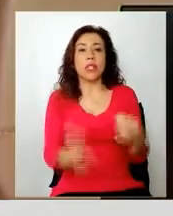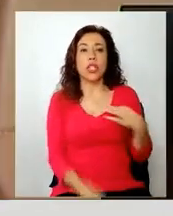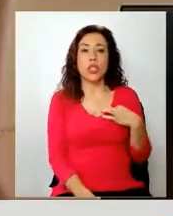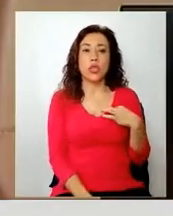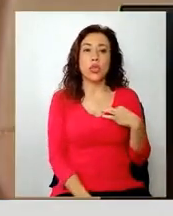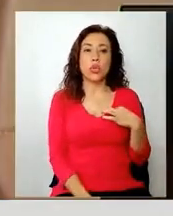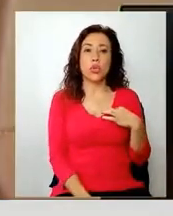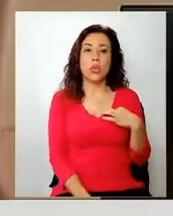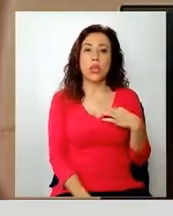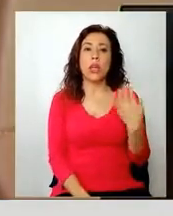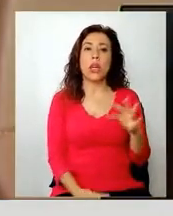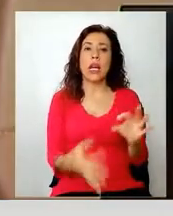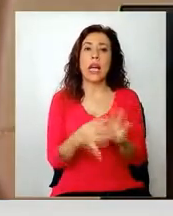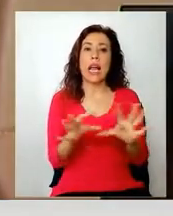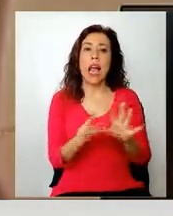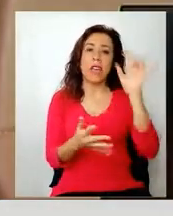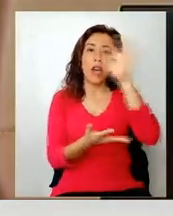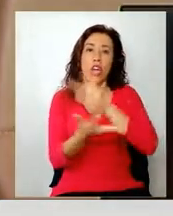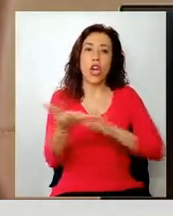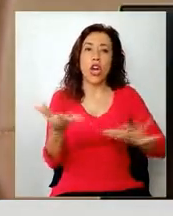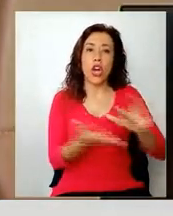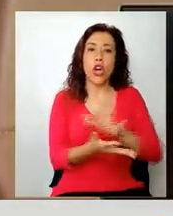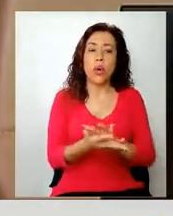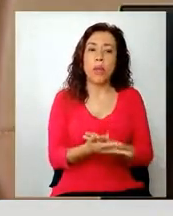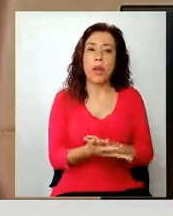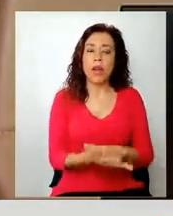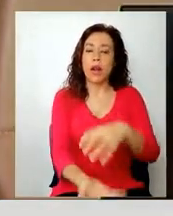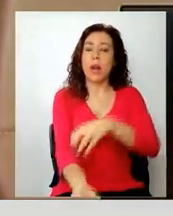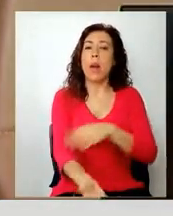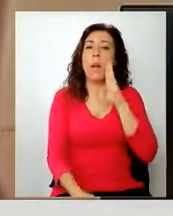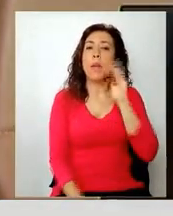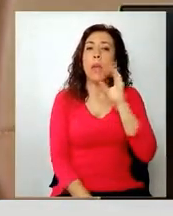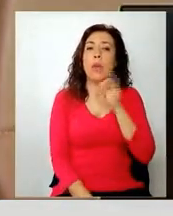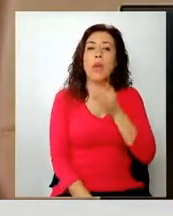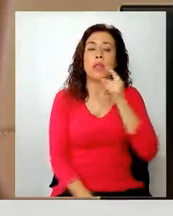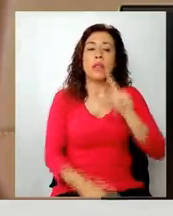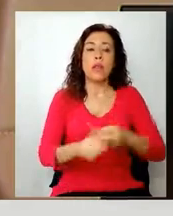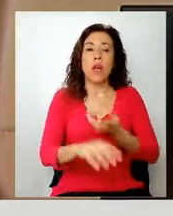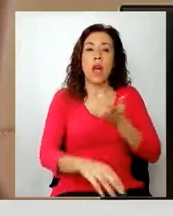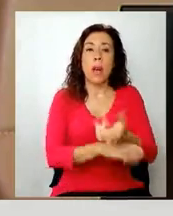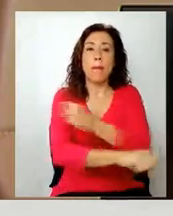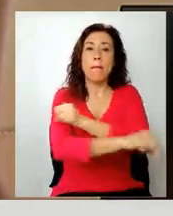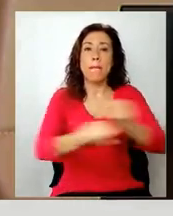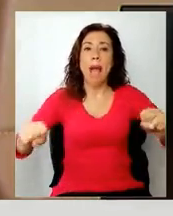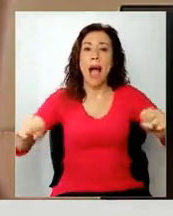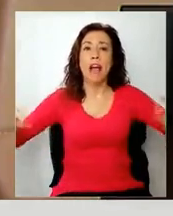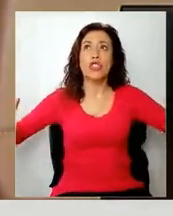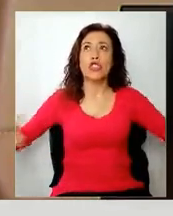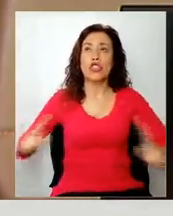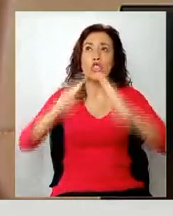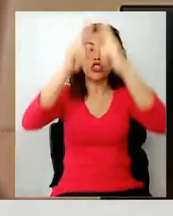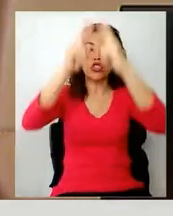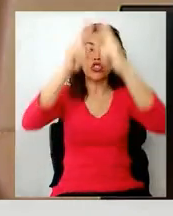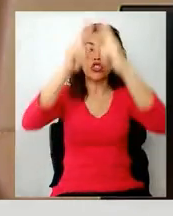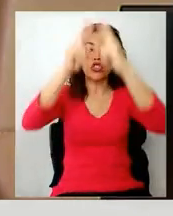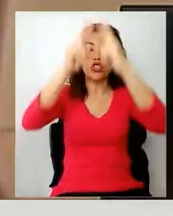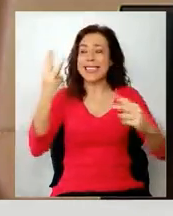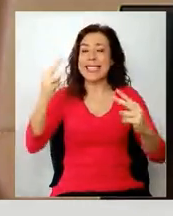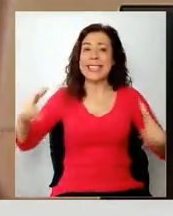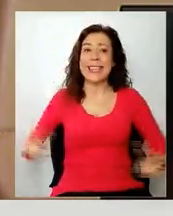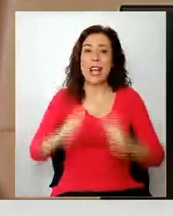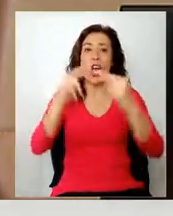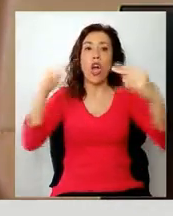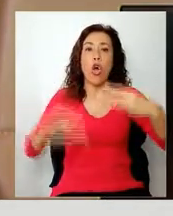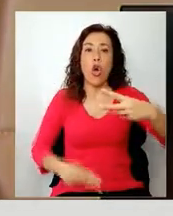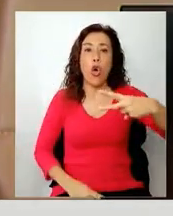es grave y complejo ya en la región del biobío se reiteran ataques explosivos a Torres de alta tensión como las tres Torres en walkie hace un par